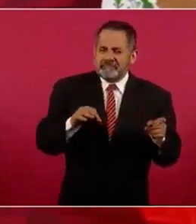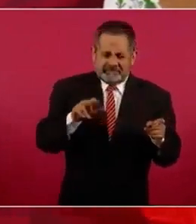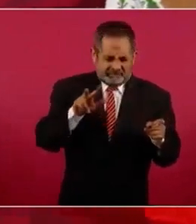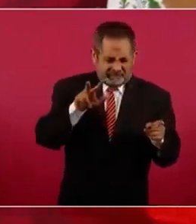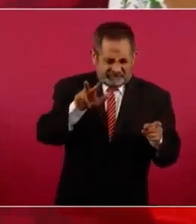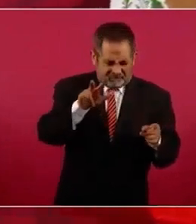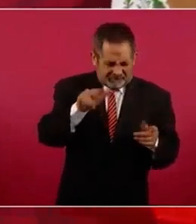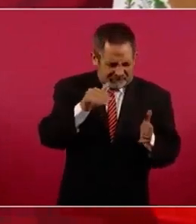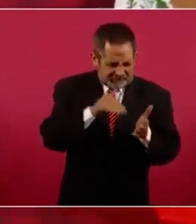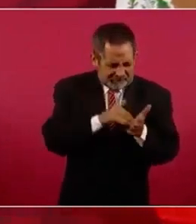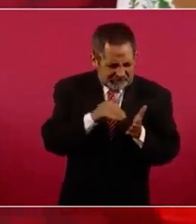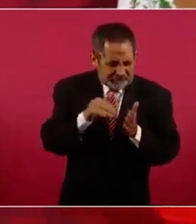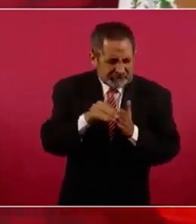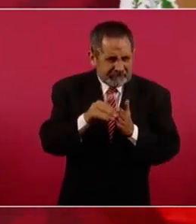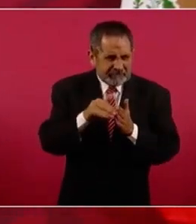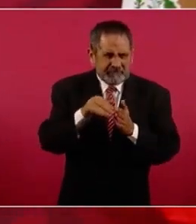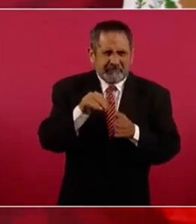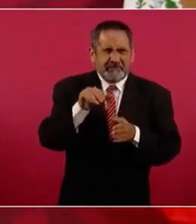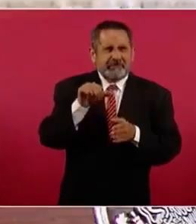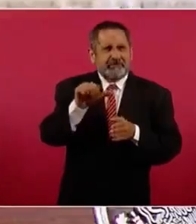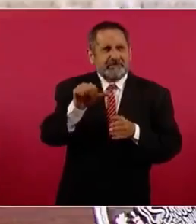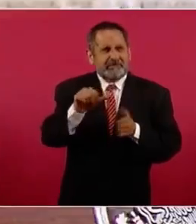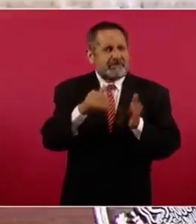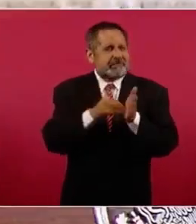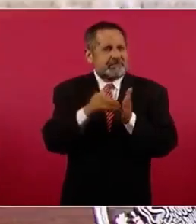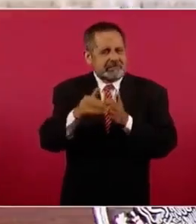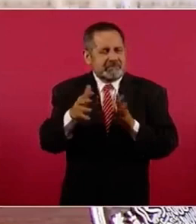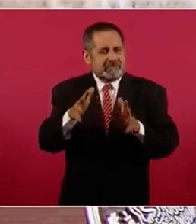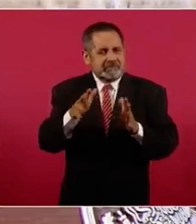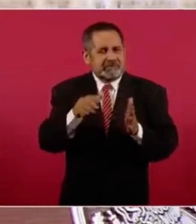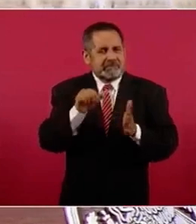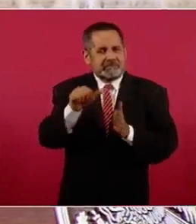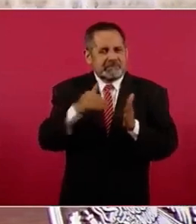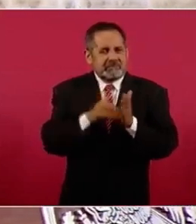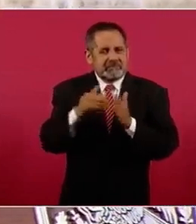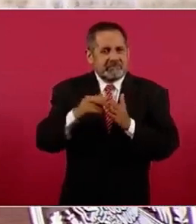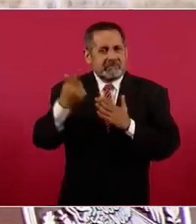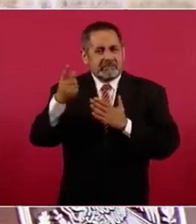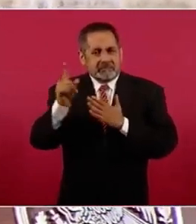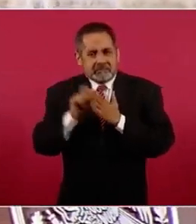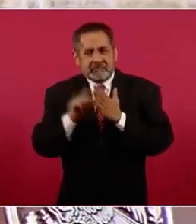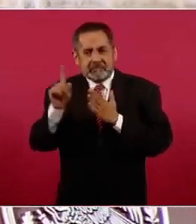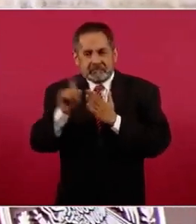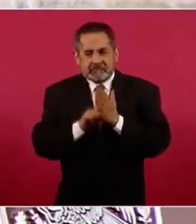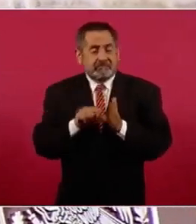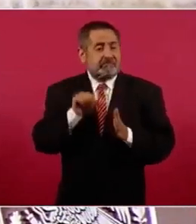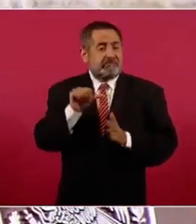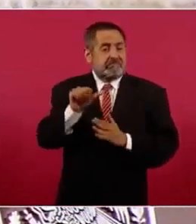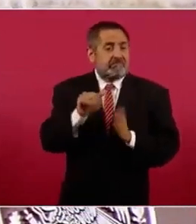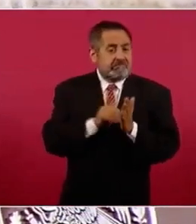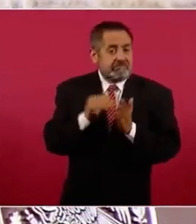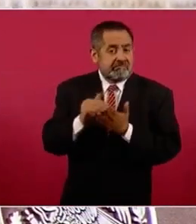18 millones, 16 millones mensuales.